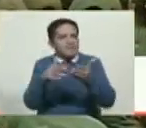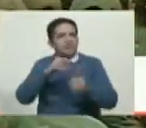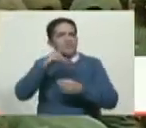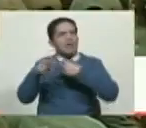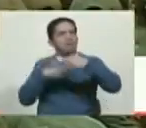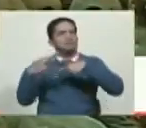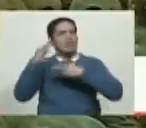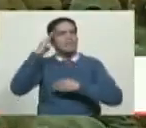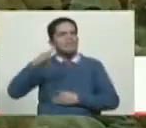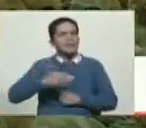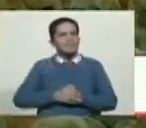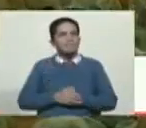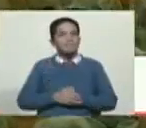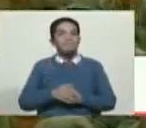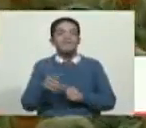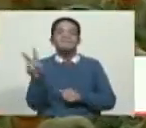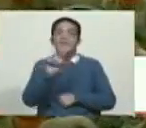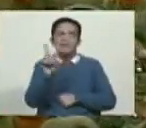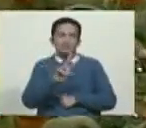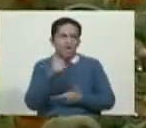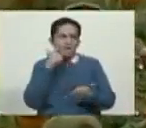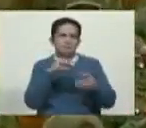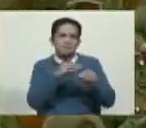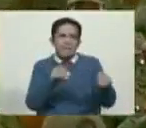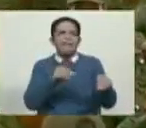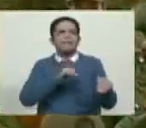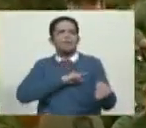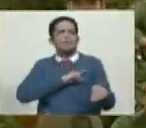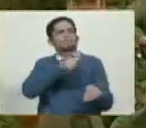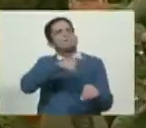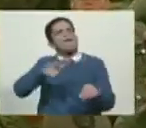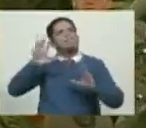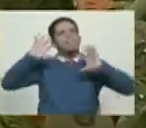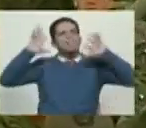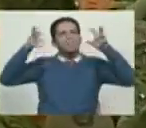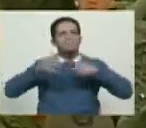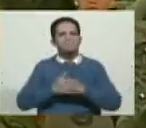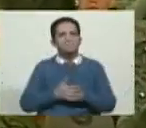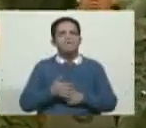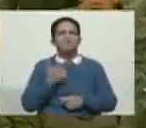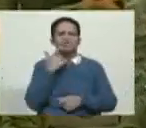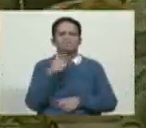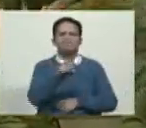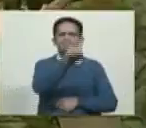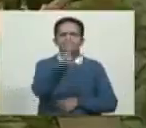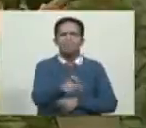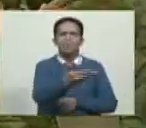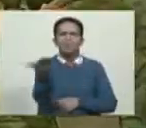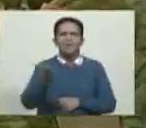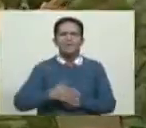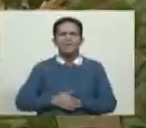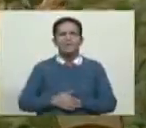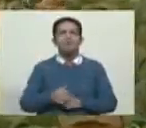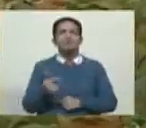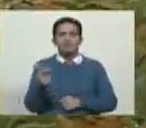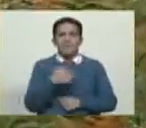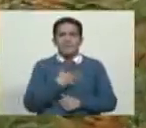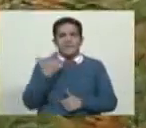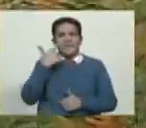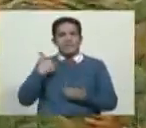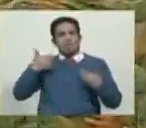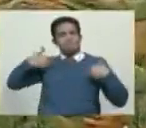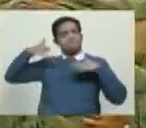es tierra de rebeldes. Yo les hago una pregunta. ¿Ustedes quieren que yo me rinda ante el